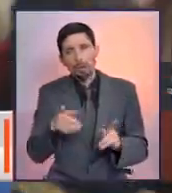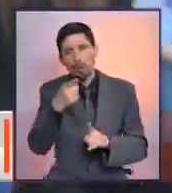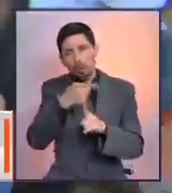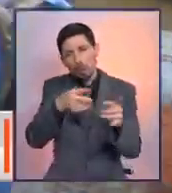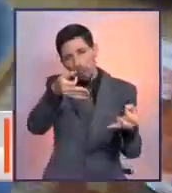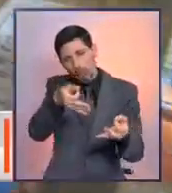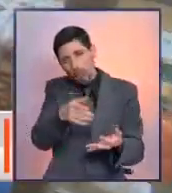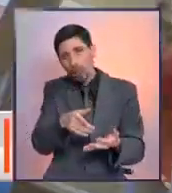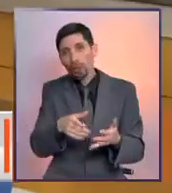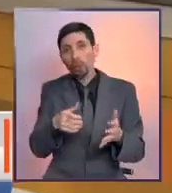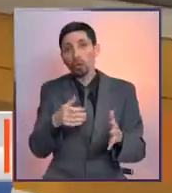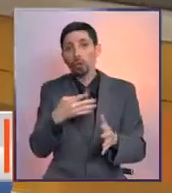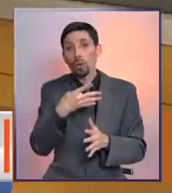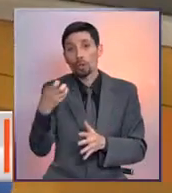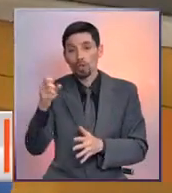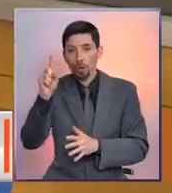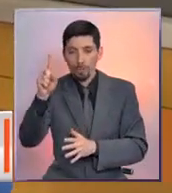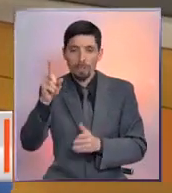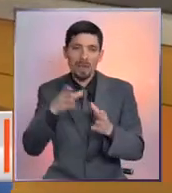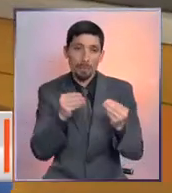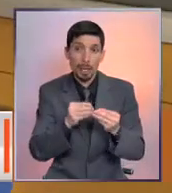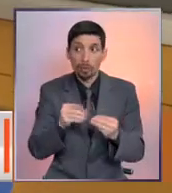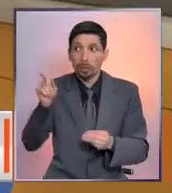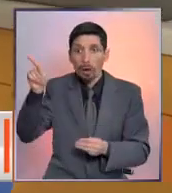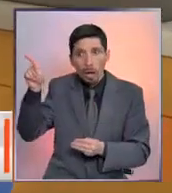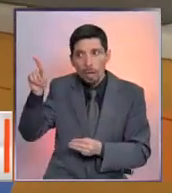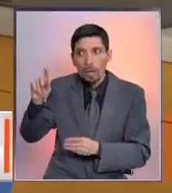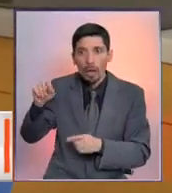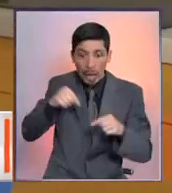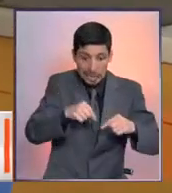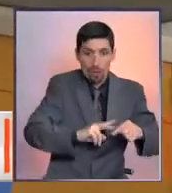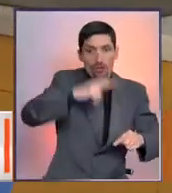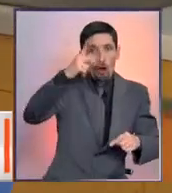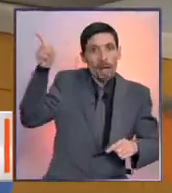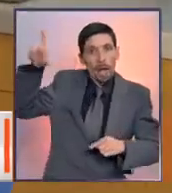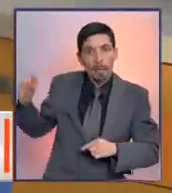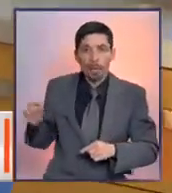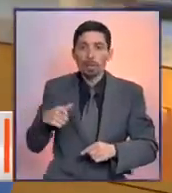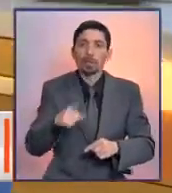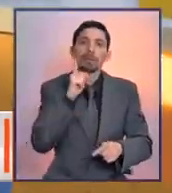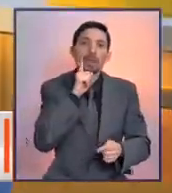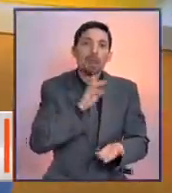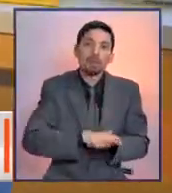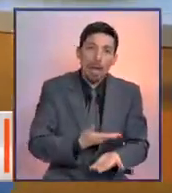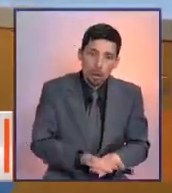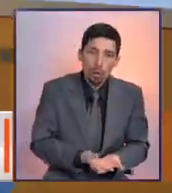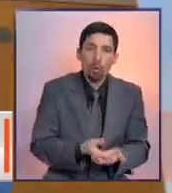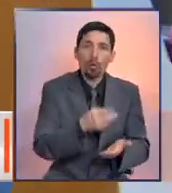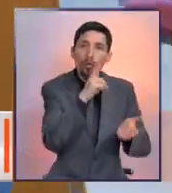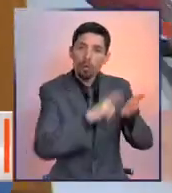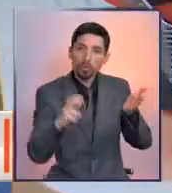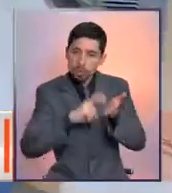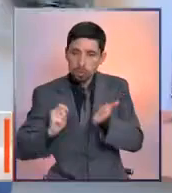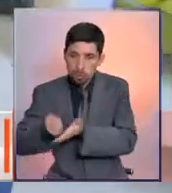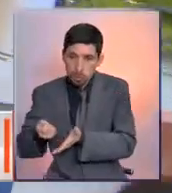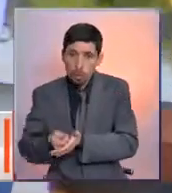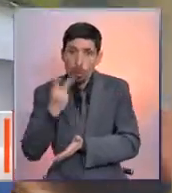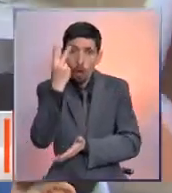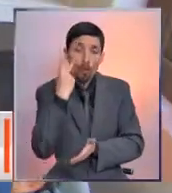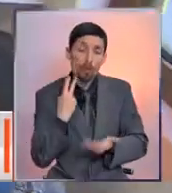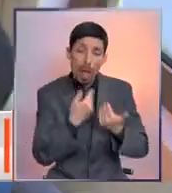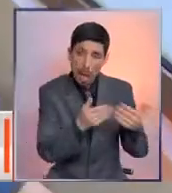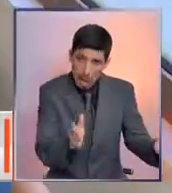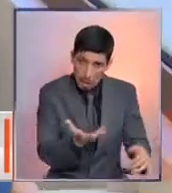pesos, casi el doble de lo que ganarían en su país. Acá tienen acceso a salud, pagan cotizaciones y tienen 2 días libres, pese a los contratos, por